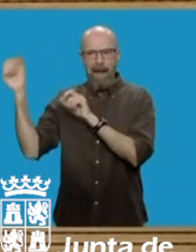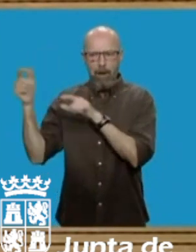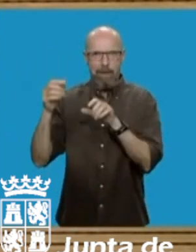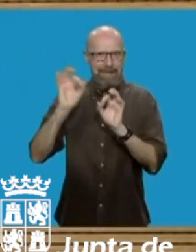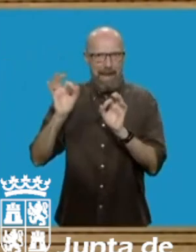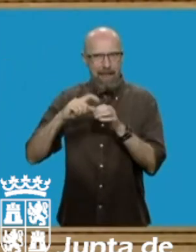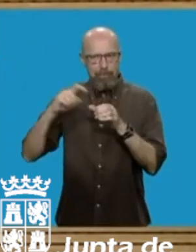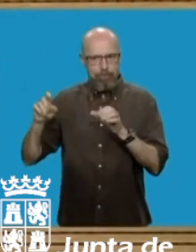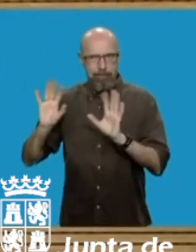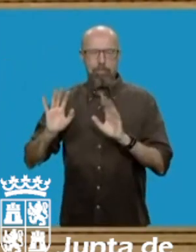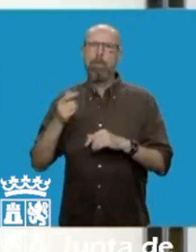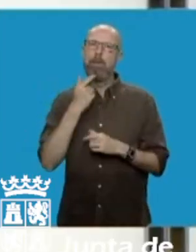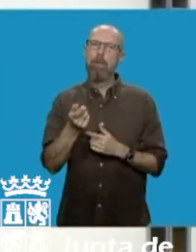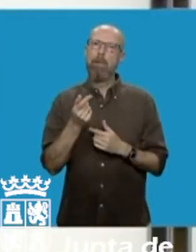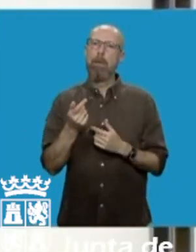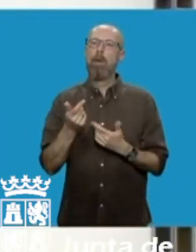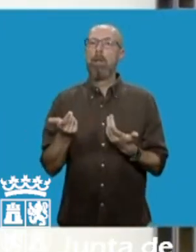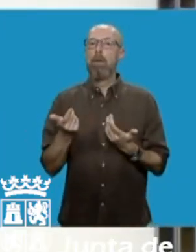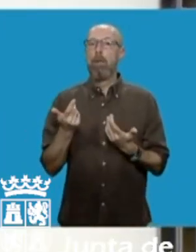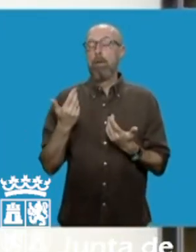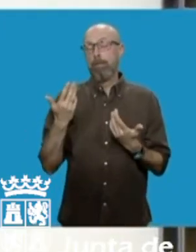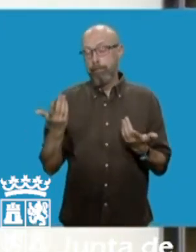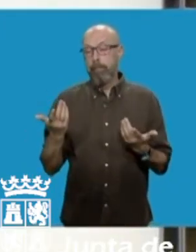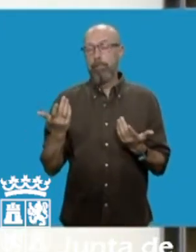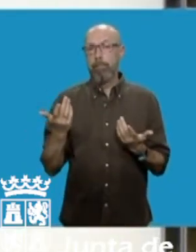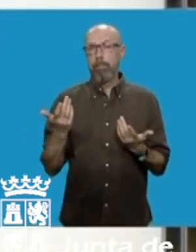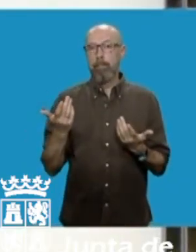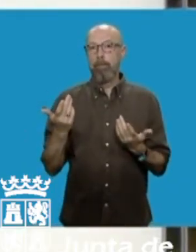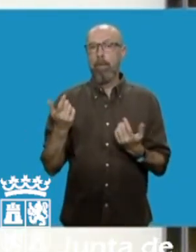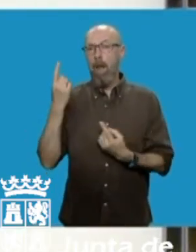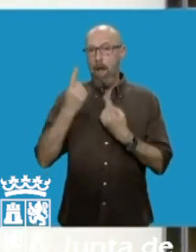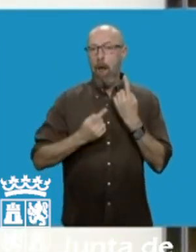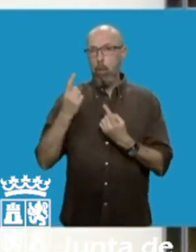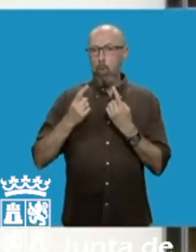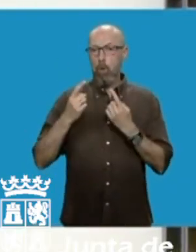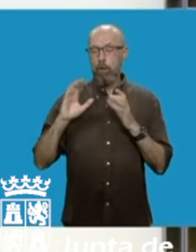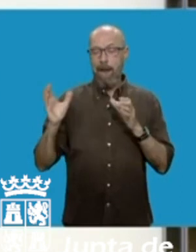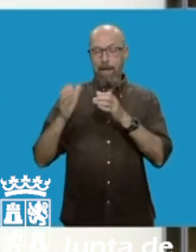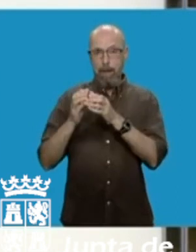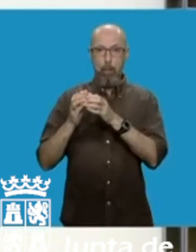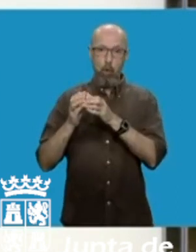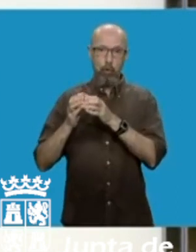y, por el camino hemos dejado a los grandes equipos a nivel,